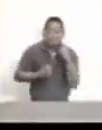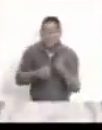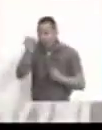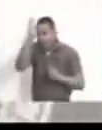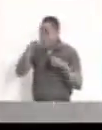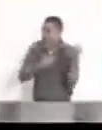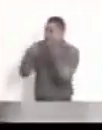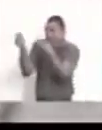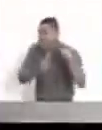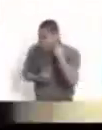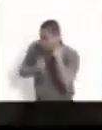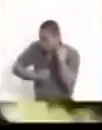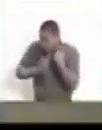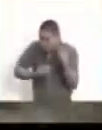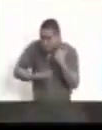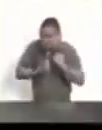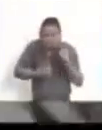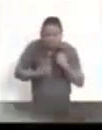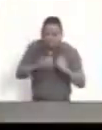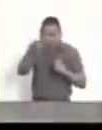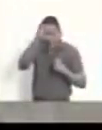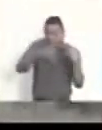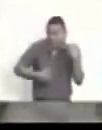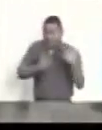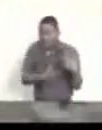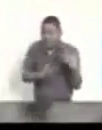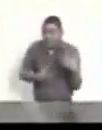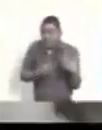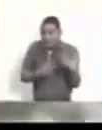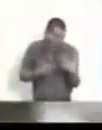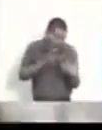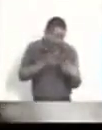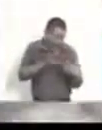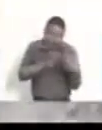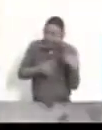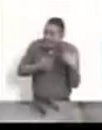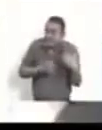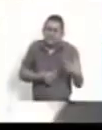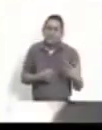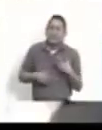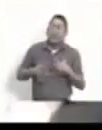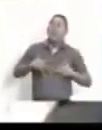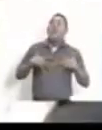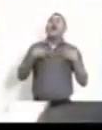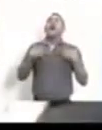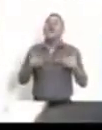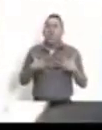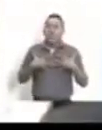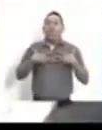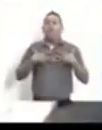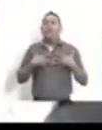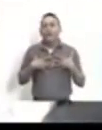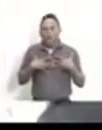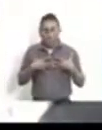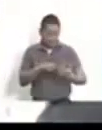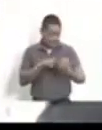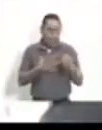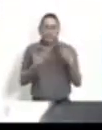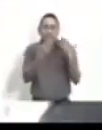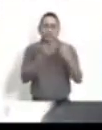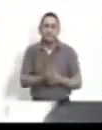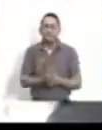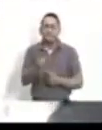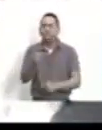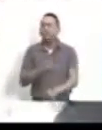hospital. Mientras lo llevaba al hospital, su voz fue como un soplo de vida para el pequeño. ¿Qué sintió en el momento cuando usted le